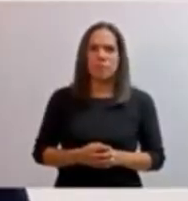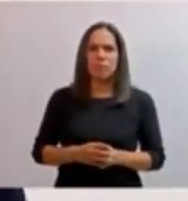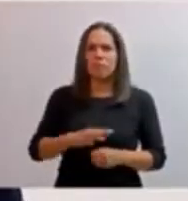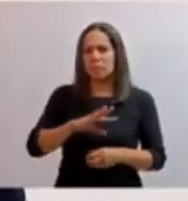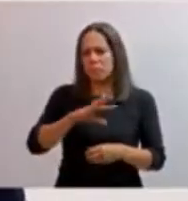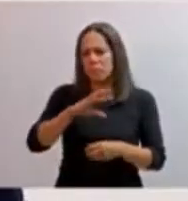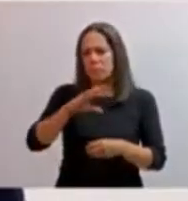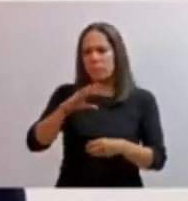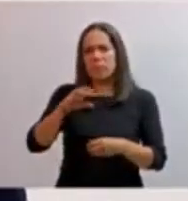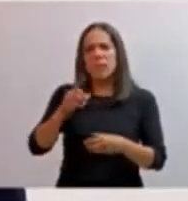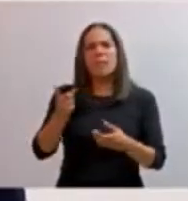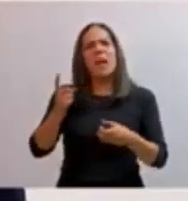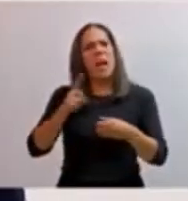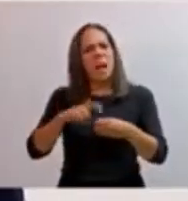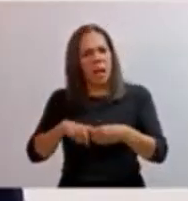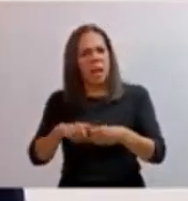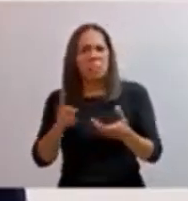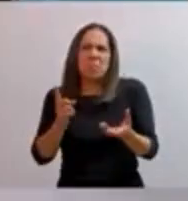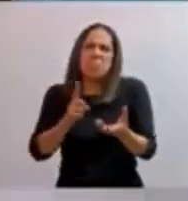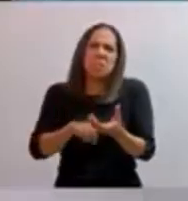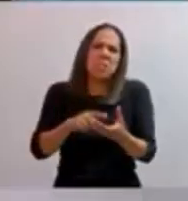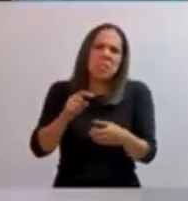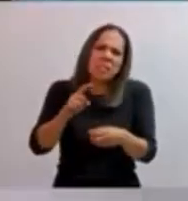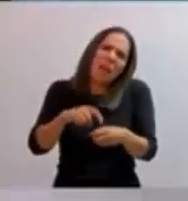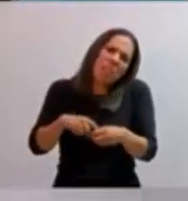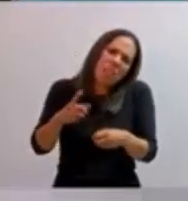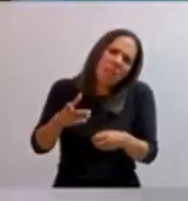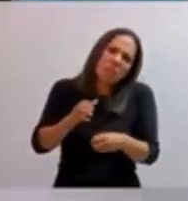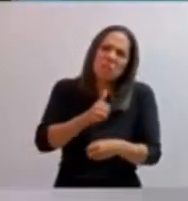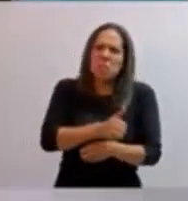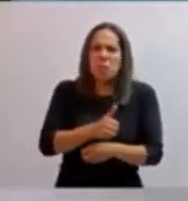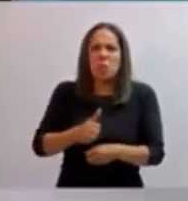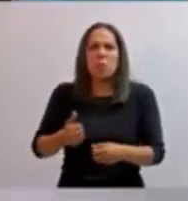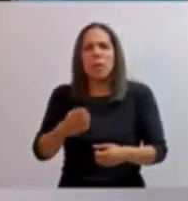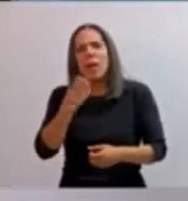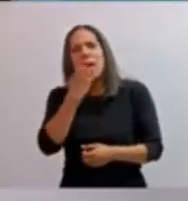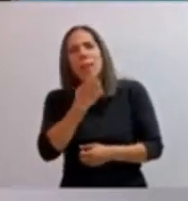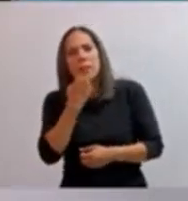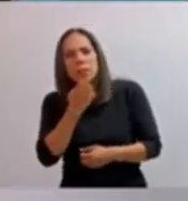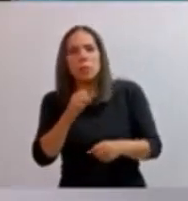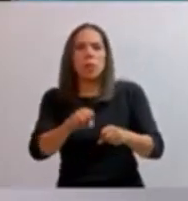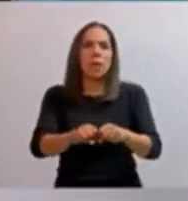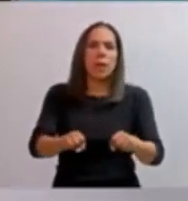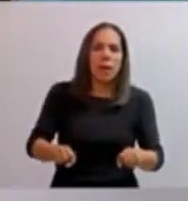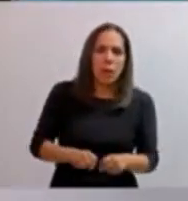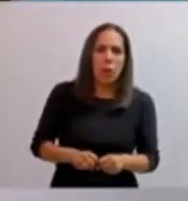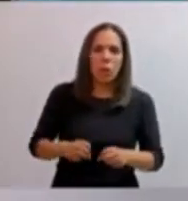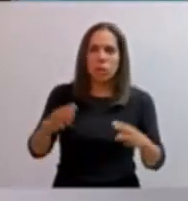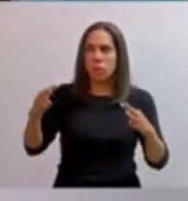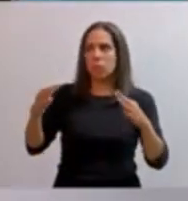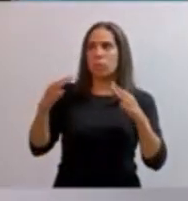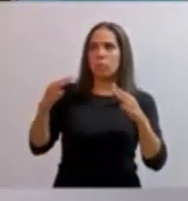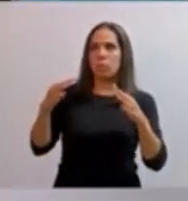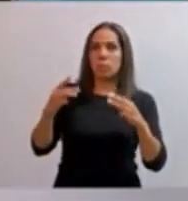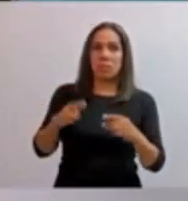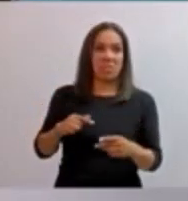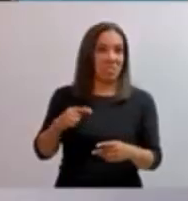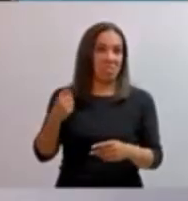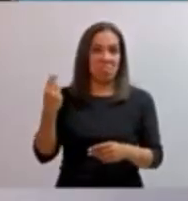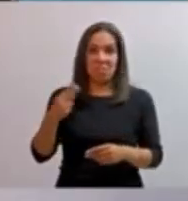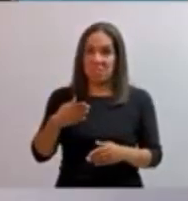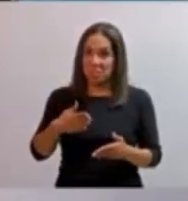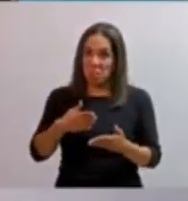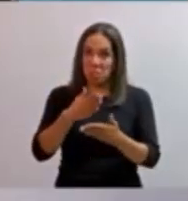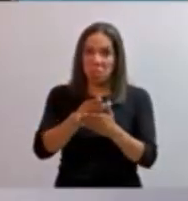las aulas. Y ahí recorremos nuevamente ese camino que impacta, el ir al aula, porque es lo que